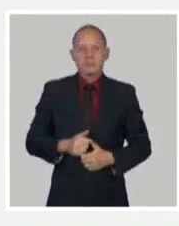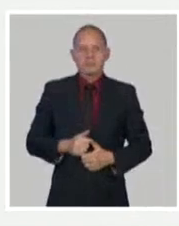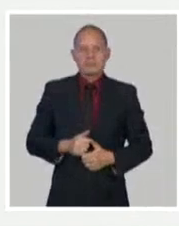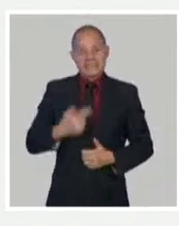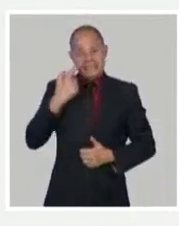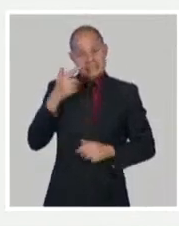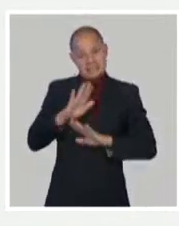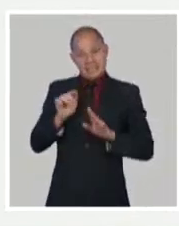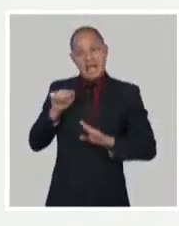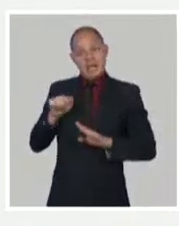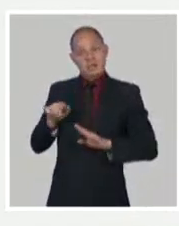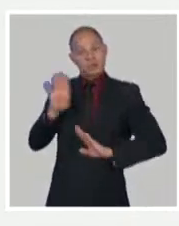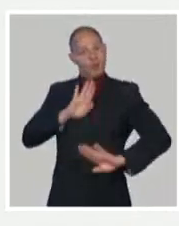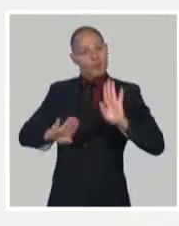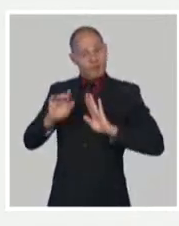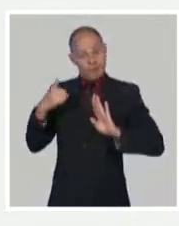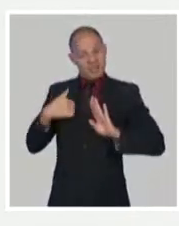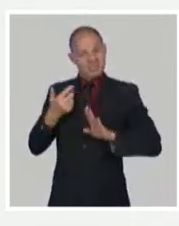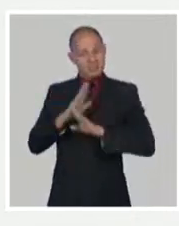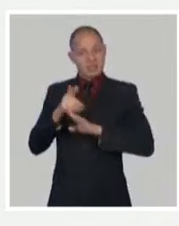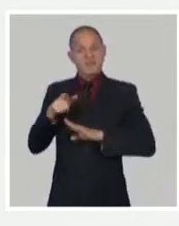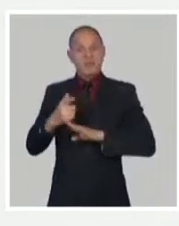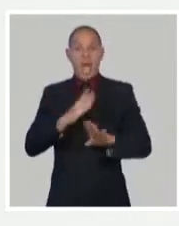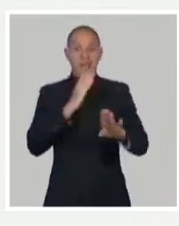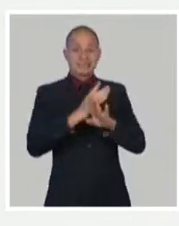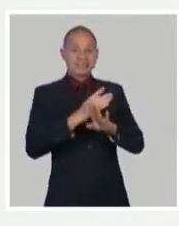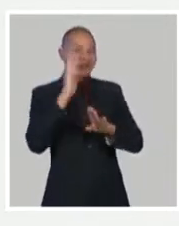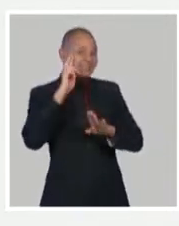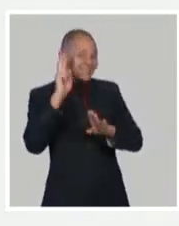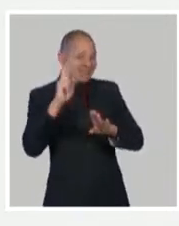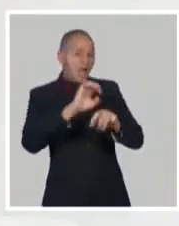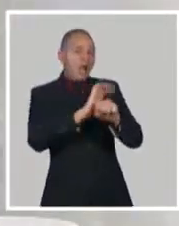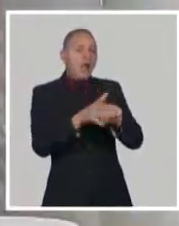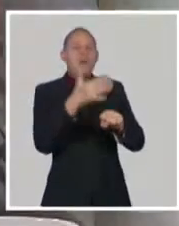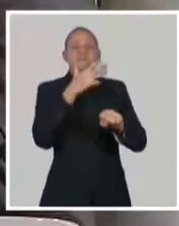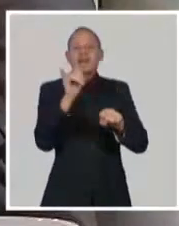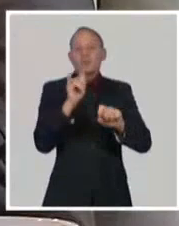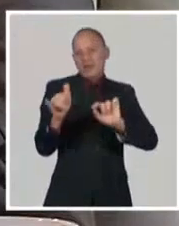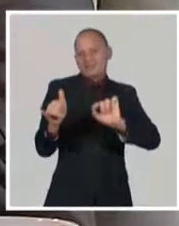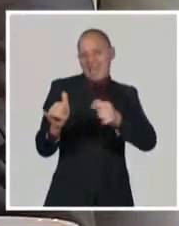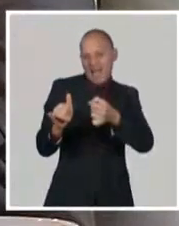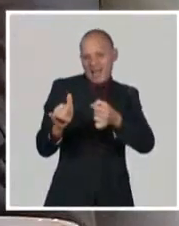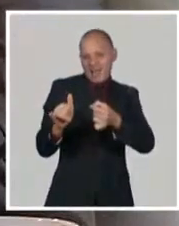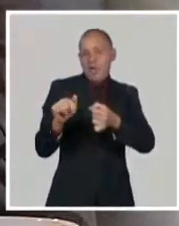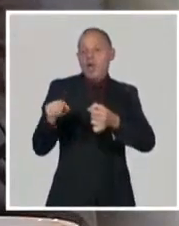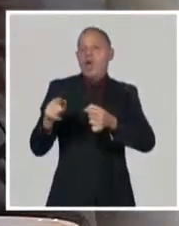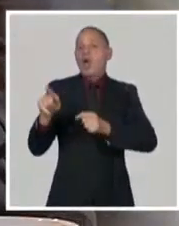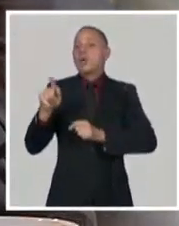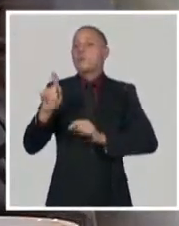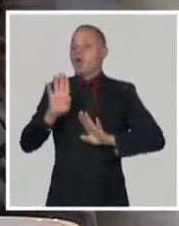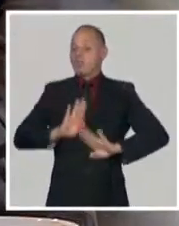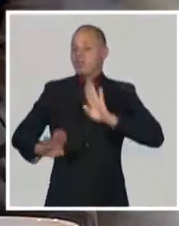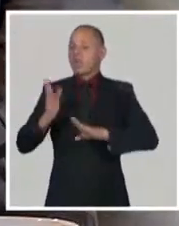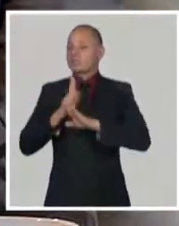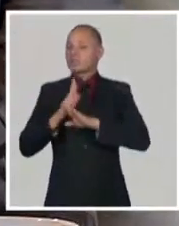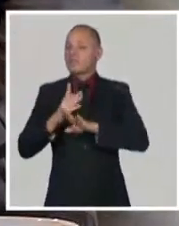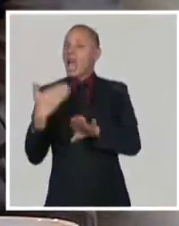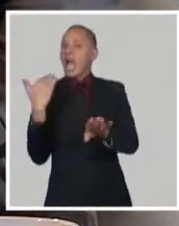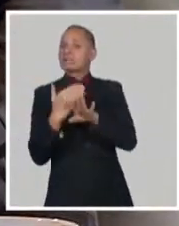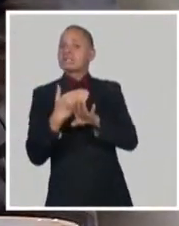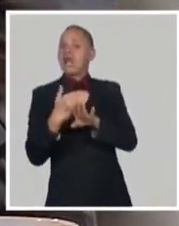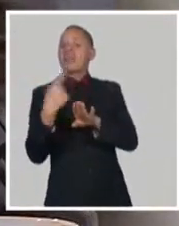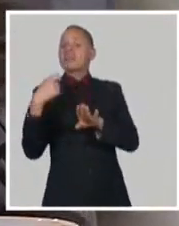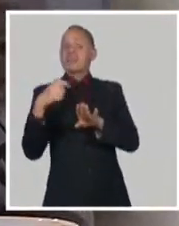que tener la capacidad de bloquear la llave, como habíamos hablado. Pero lo primero que hace falta es que tengan anticuerpos. Y aquí hay un primer objetivo logrado, o